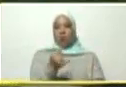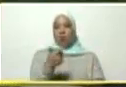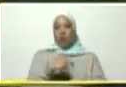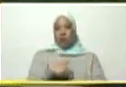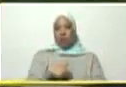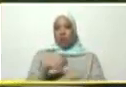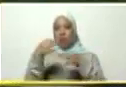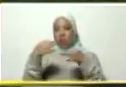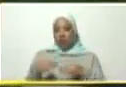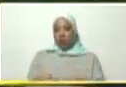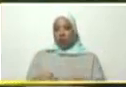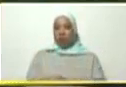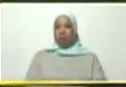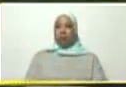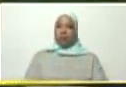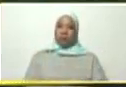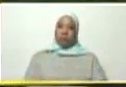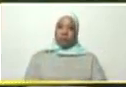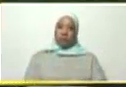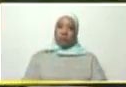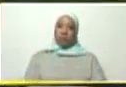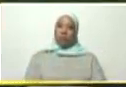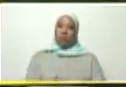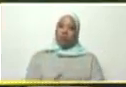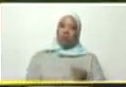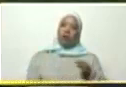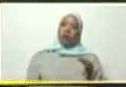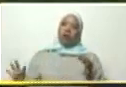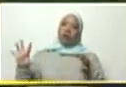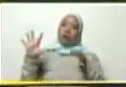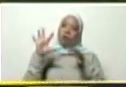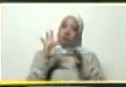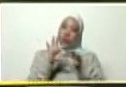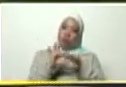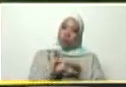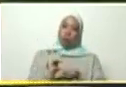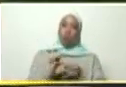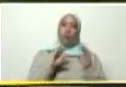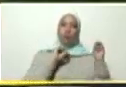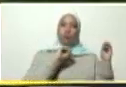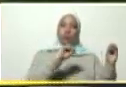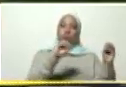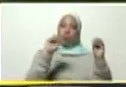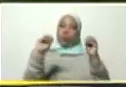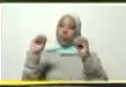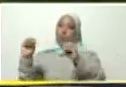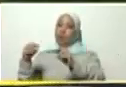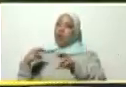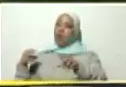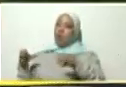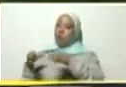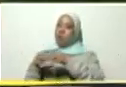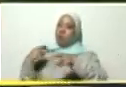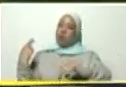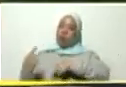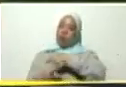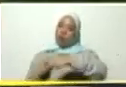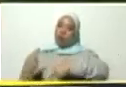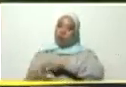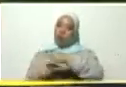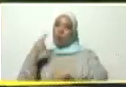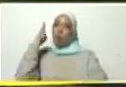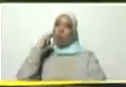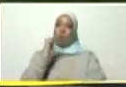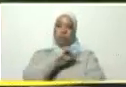real llamó a la unión permanente de las fuerzas revolucionarias de la fuerzas sociales llamo